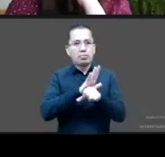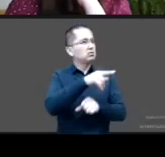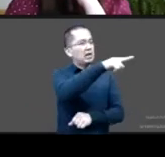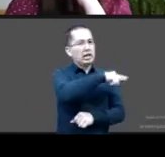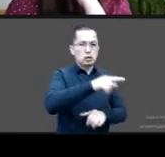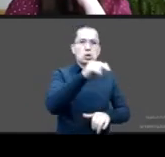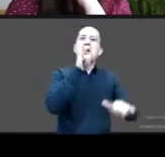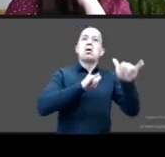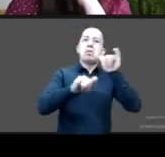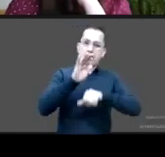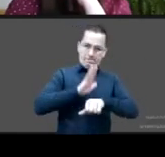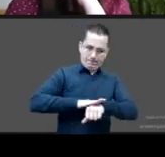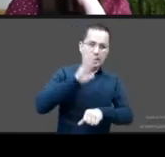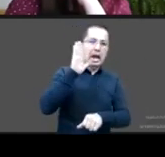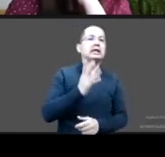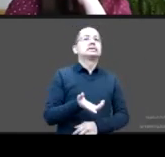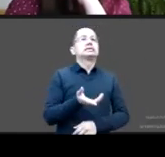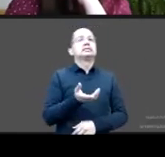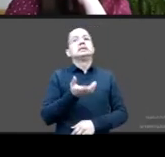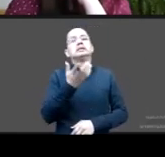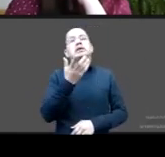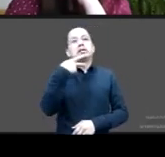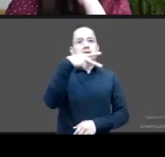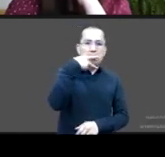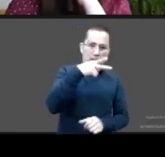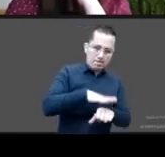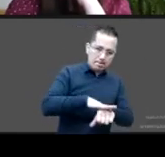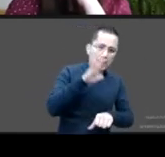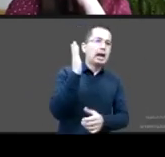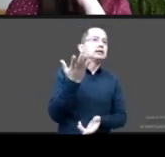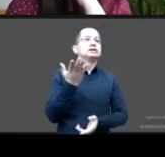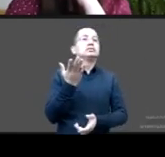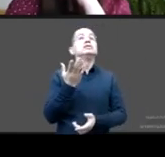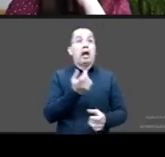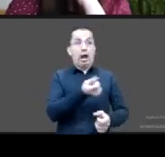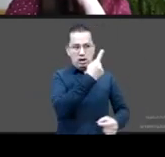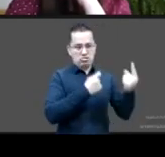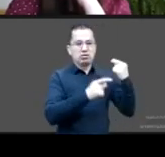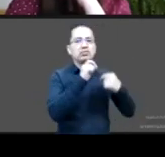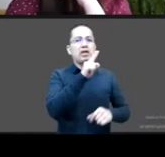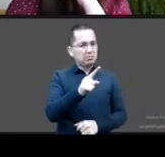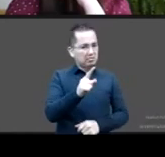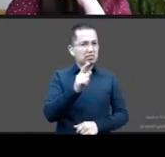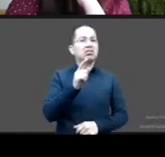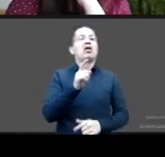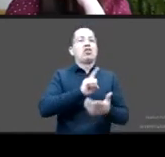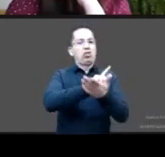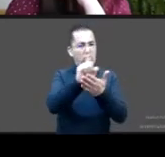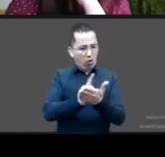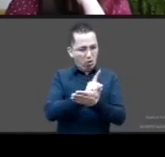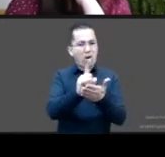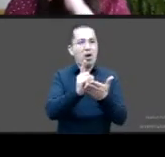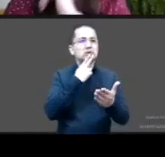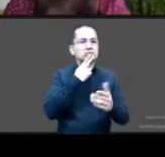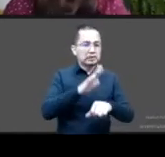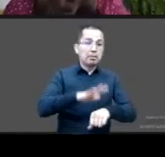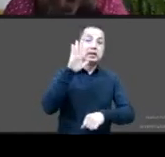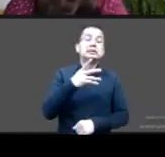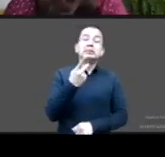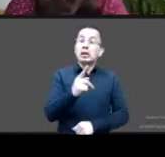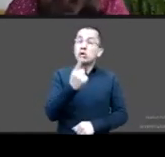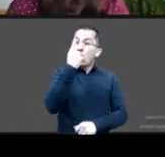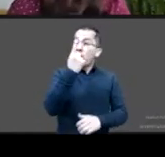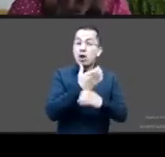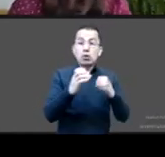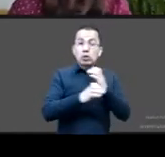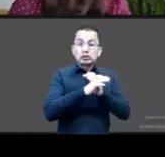de algunos de drogas y me parece muy lamentable el aumento de la violencia en